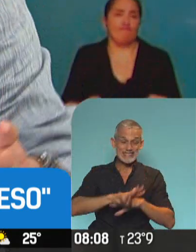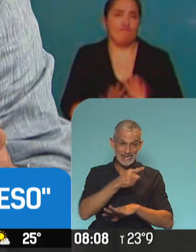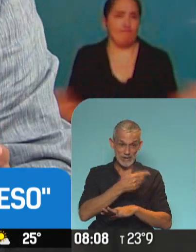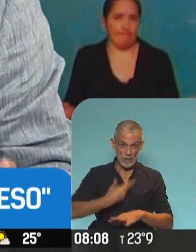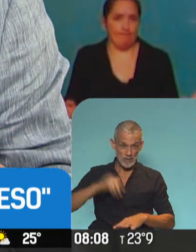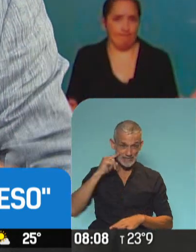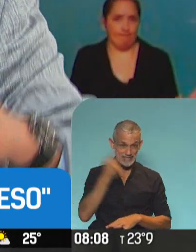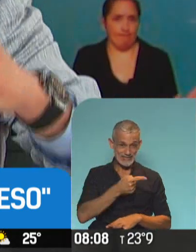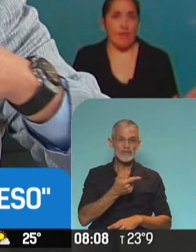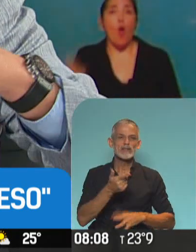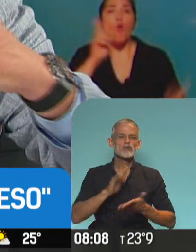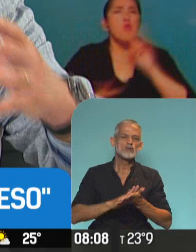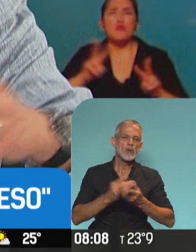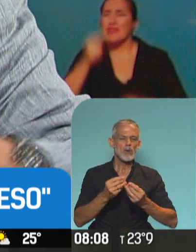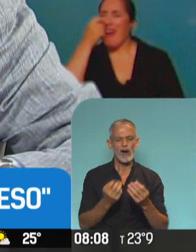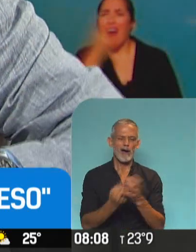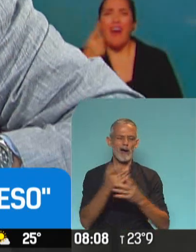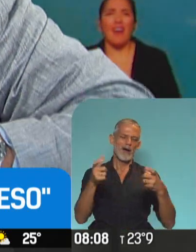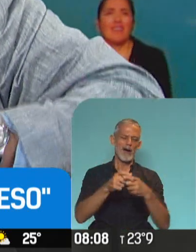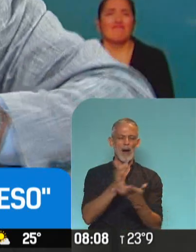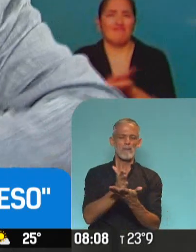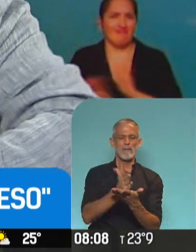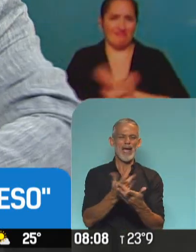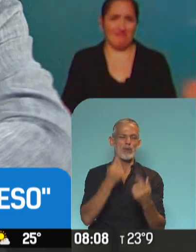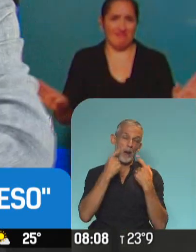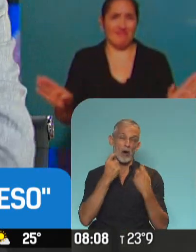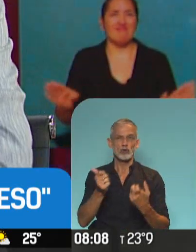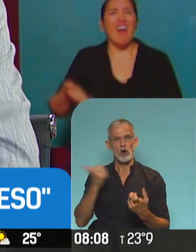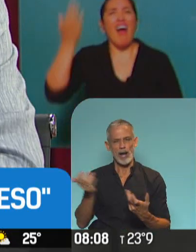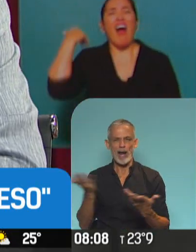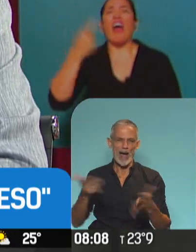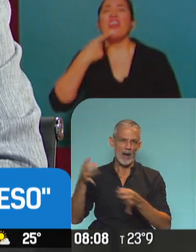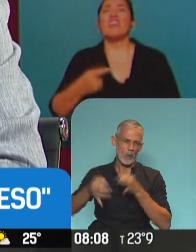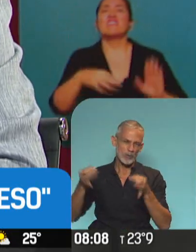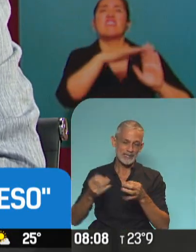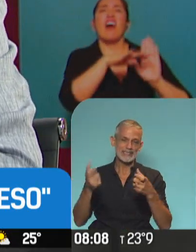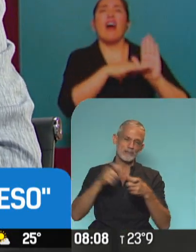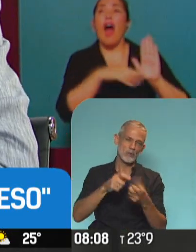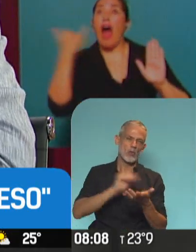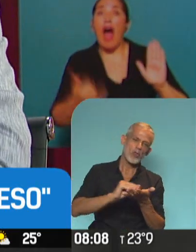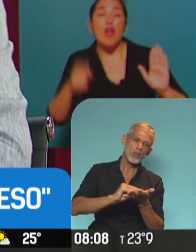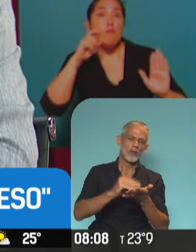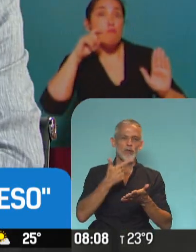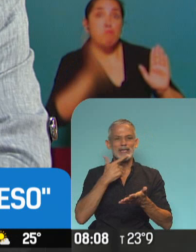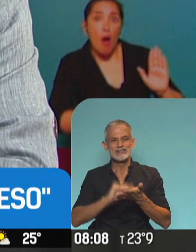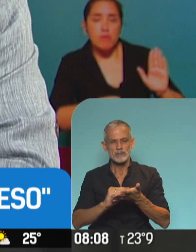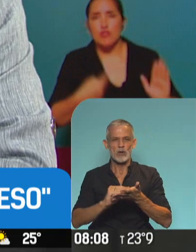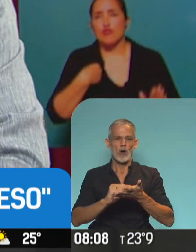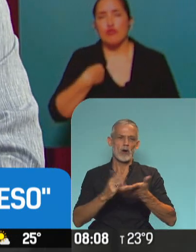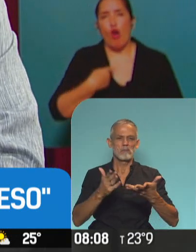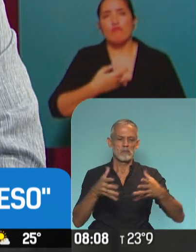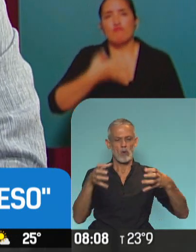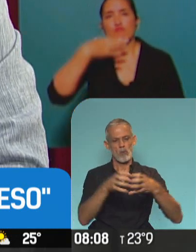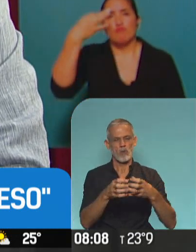de la cuestión intermedia, de la cuestión de crear una cámara como si fuera una cuarta cuestión